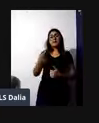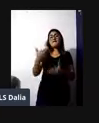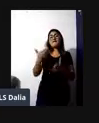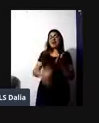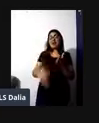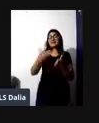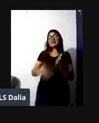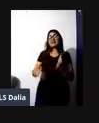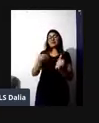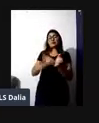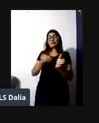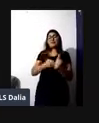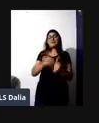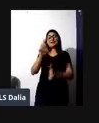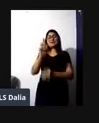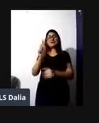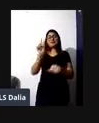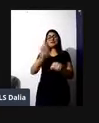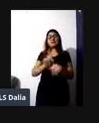más o menos, ¿no? Entonces,